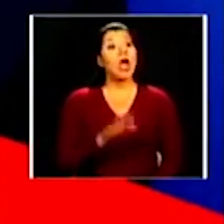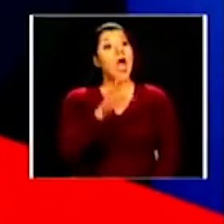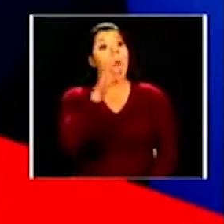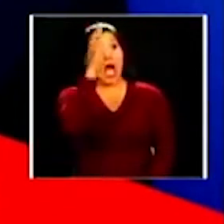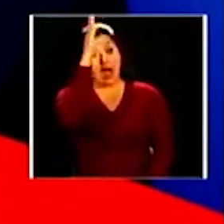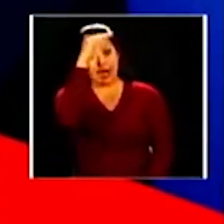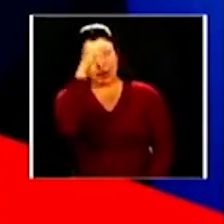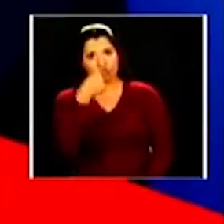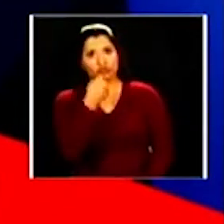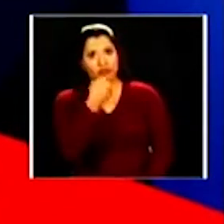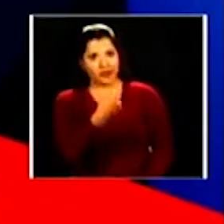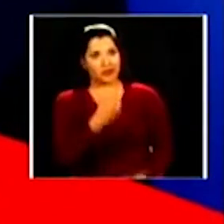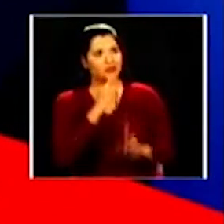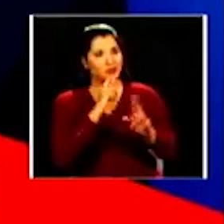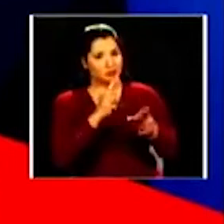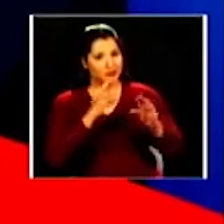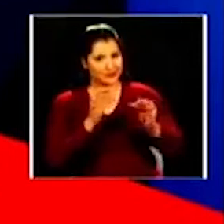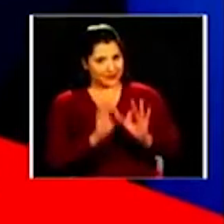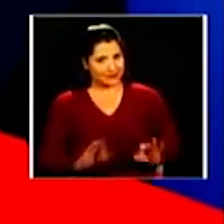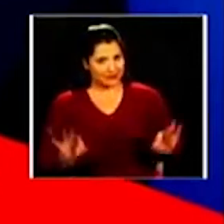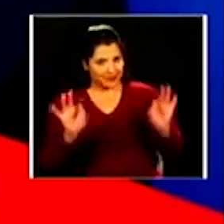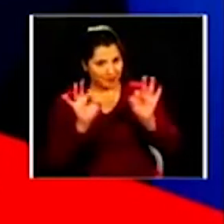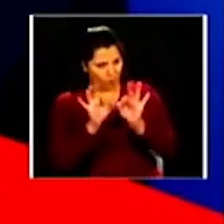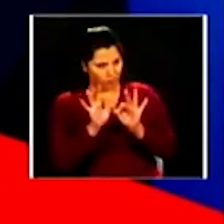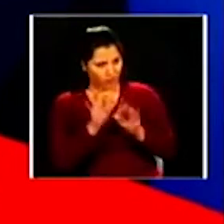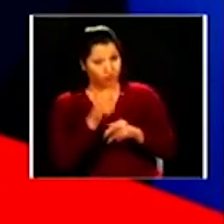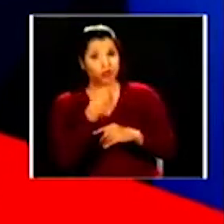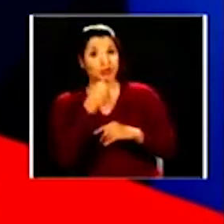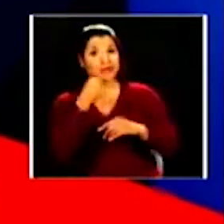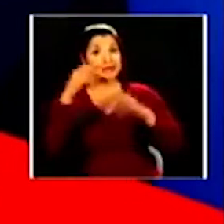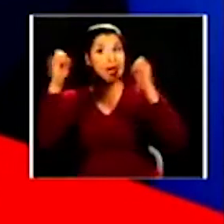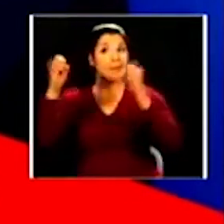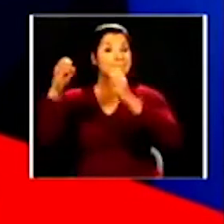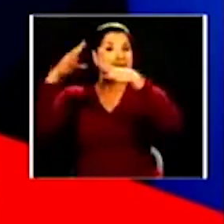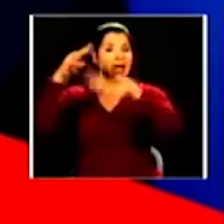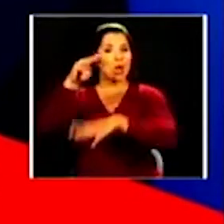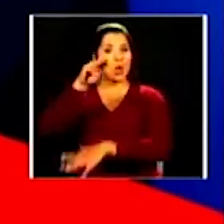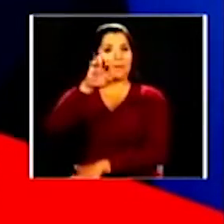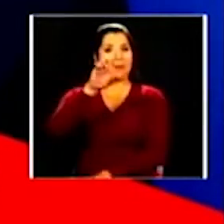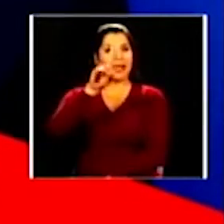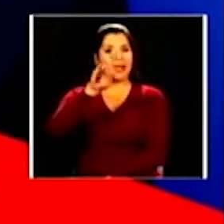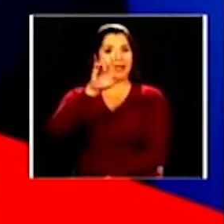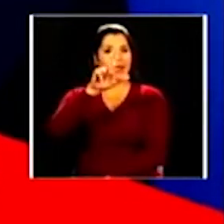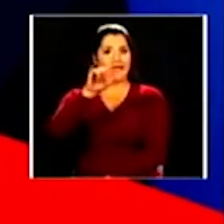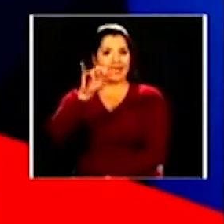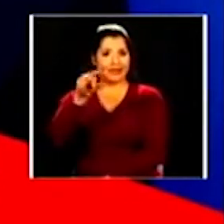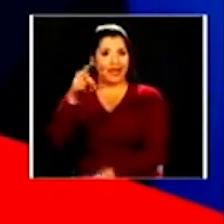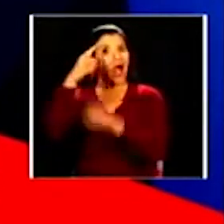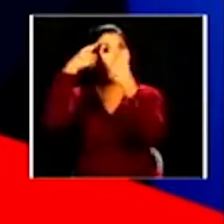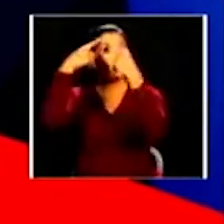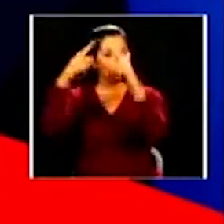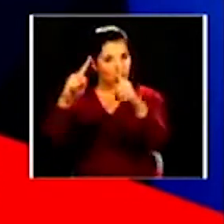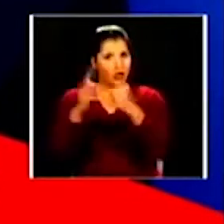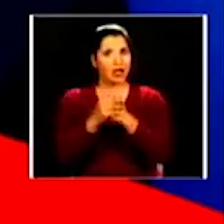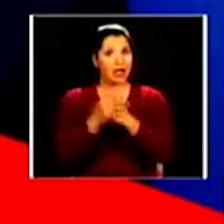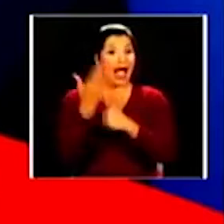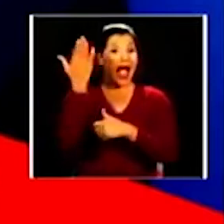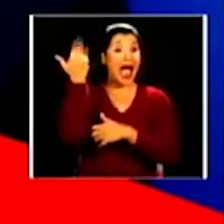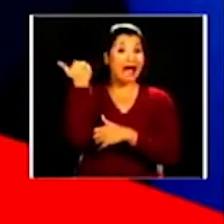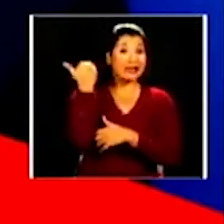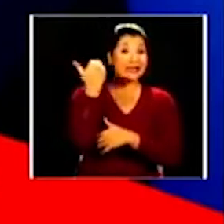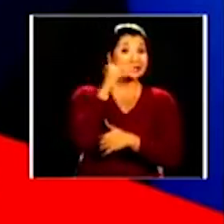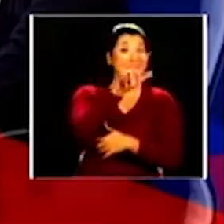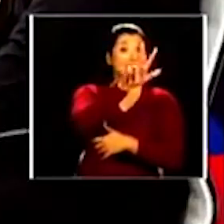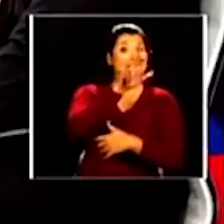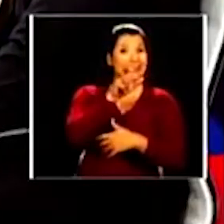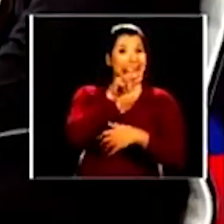ellas menciona el llamado Milagro de Medellín, donde lograron efectivamente reducir de 300